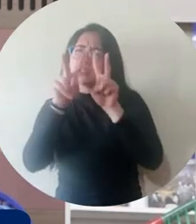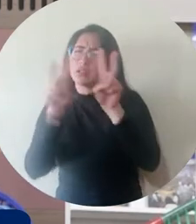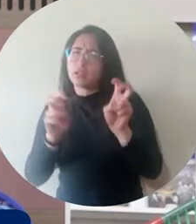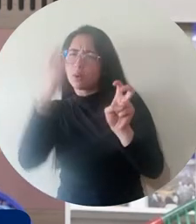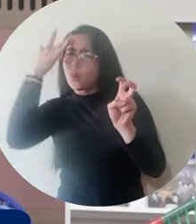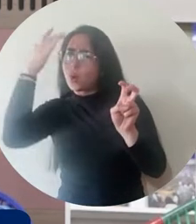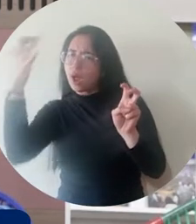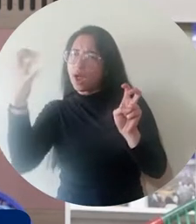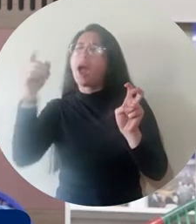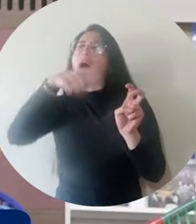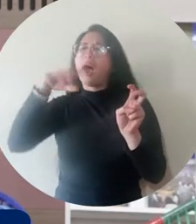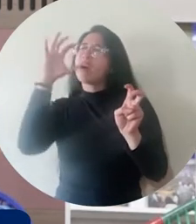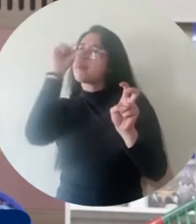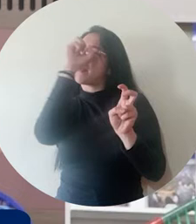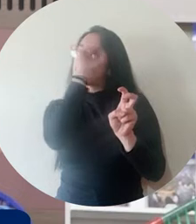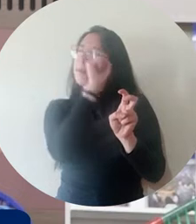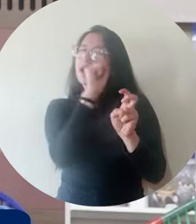ver